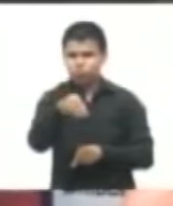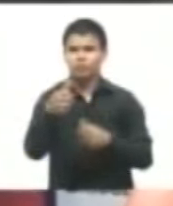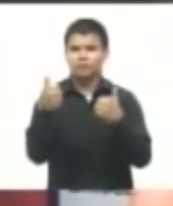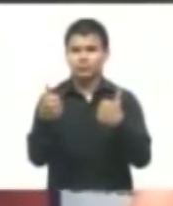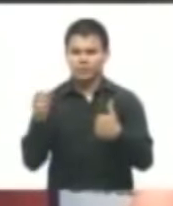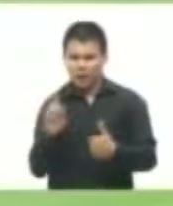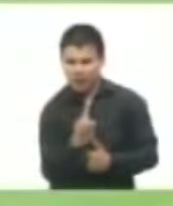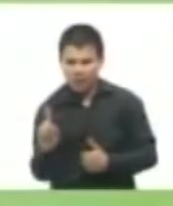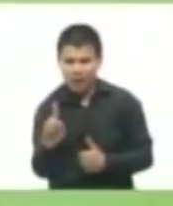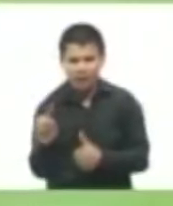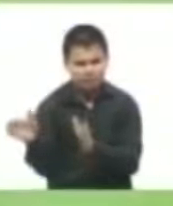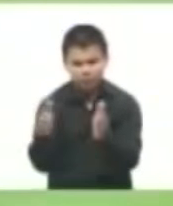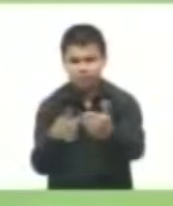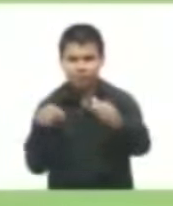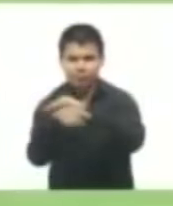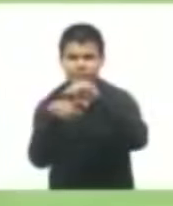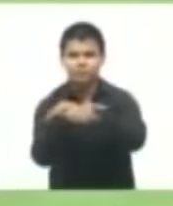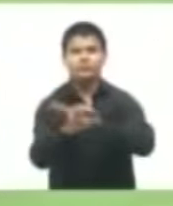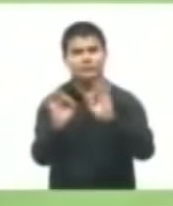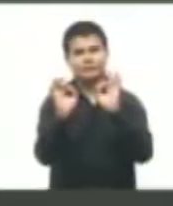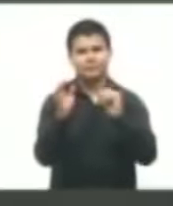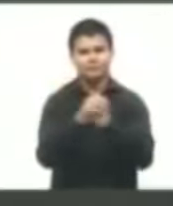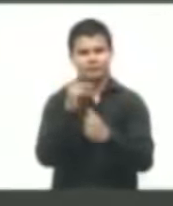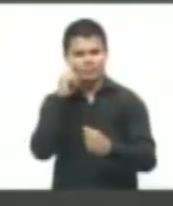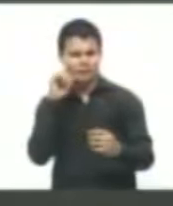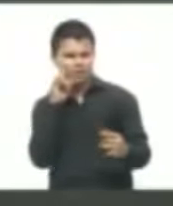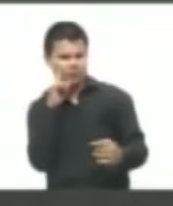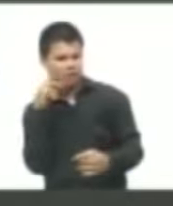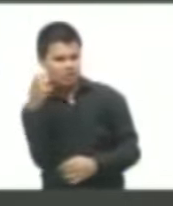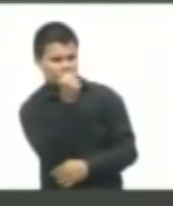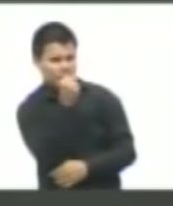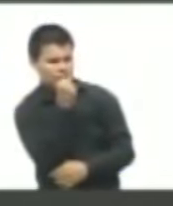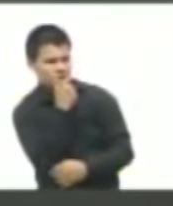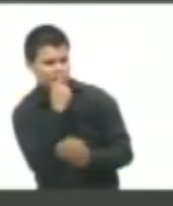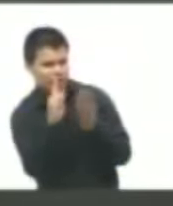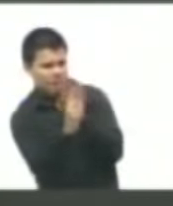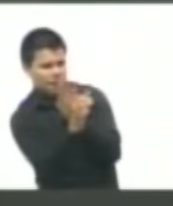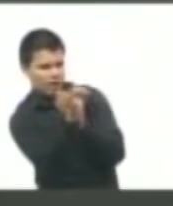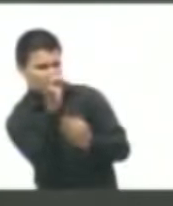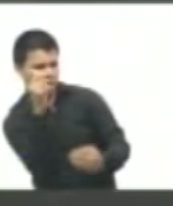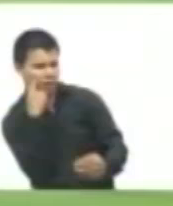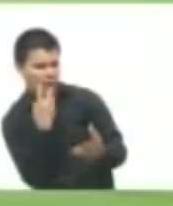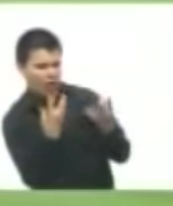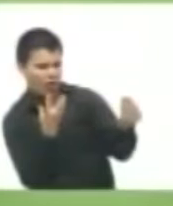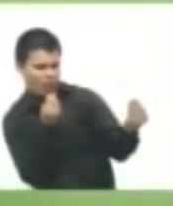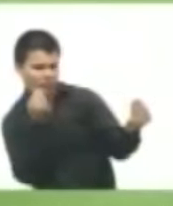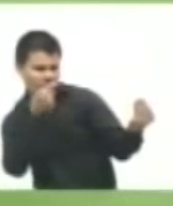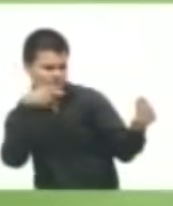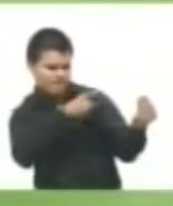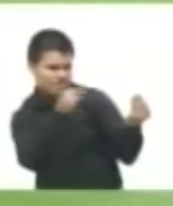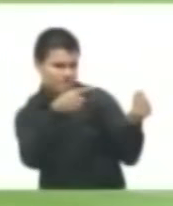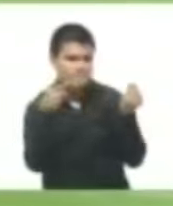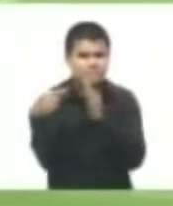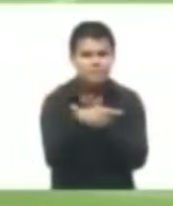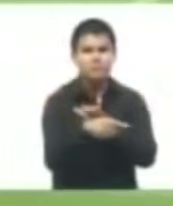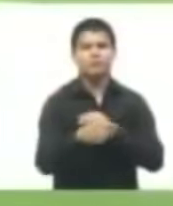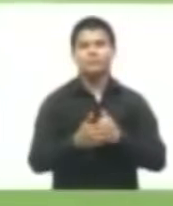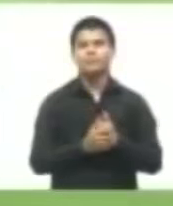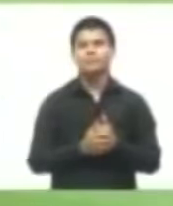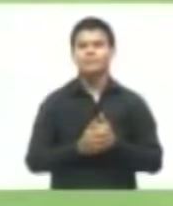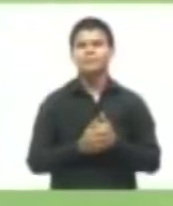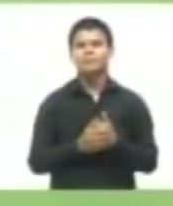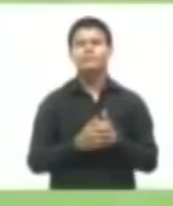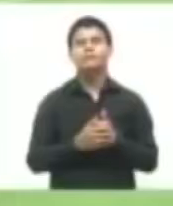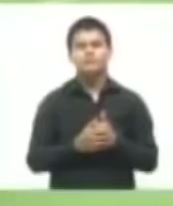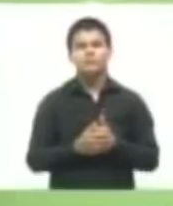equipo para descifrar lo que quería el rival. Cometimos errores por momentos, que jugamos bien, pero ya esto aquí termina. En torno al